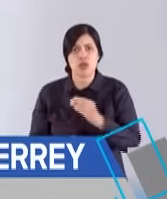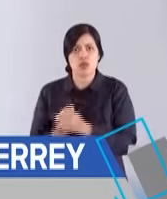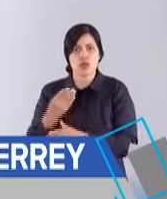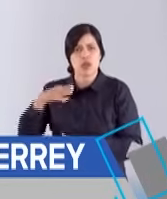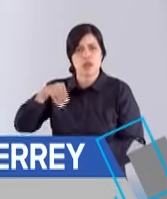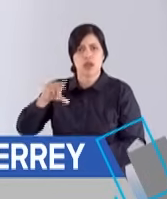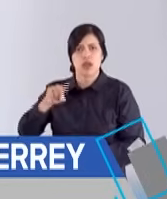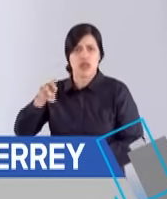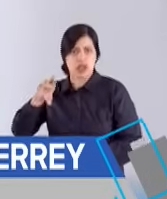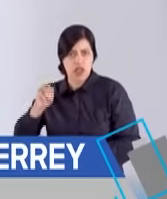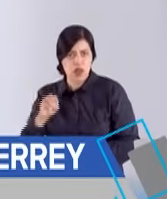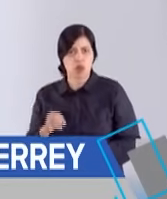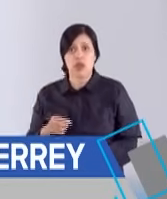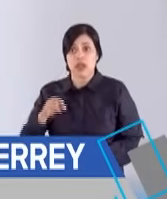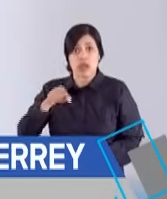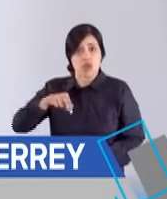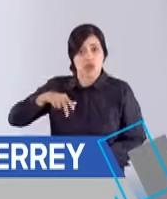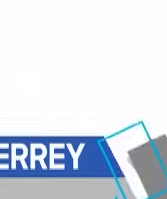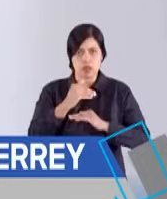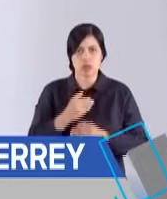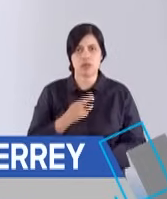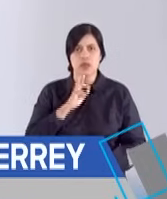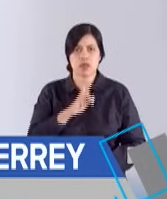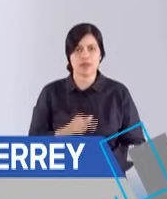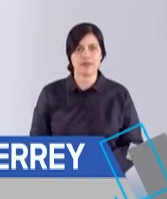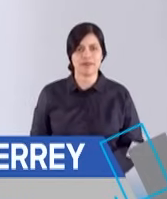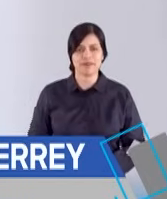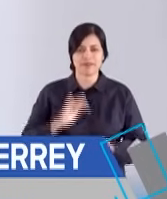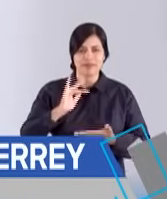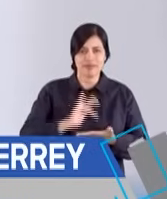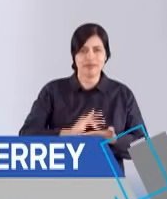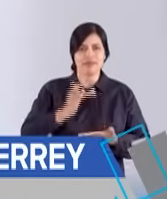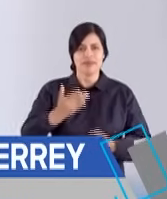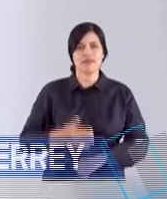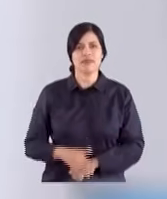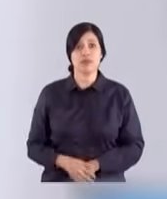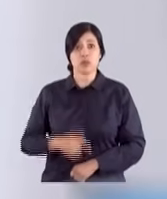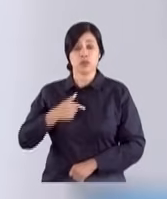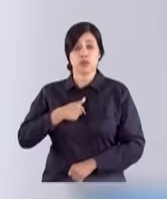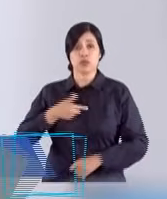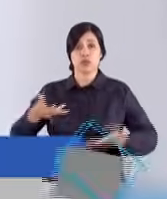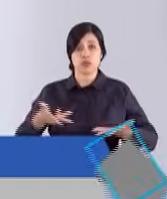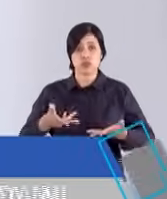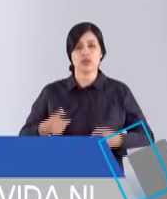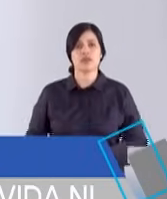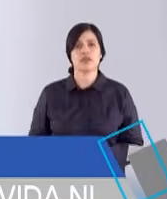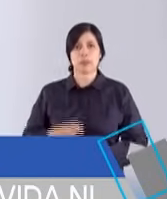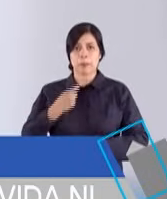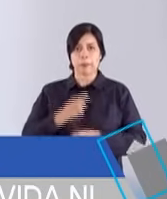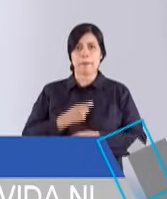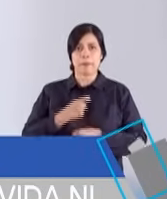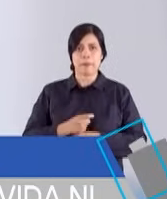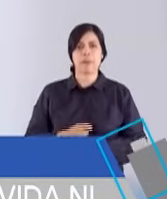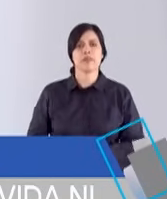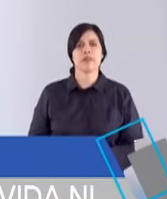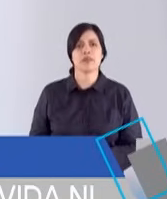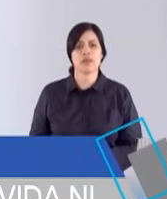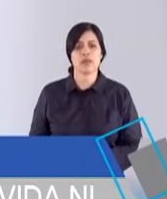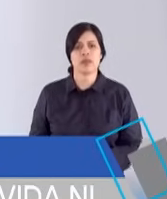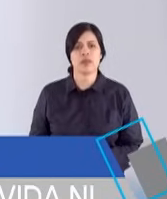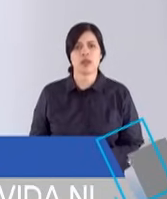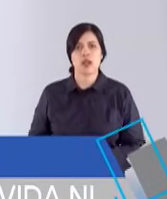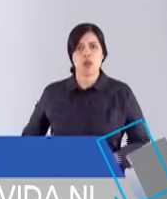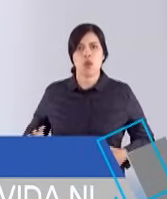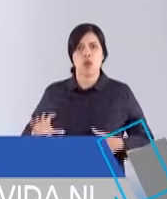del vital líquido que se desperdicia por fugas. Pues lo primero que haría sería ejercer la silla que tengo en